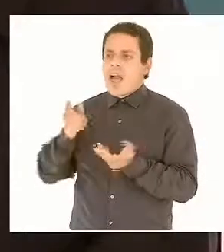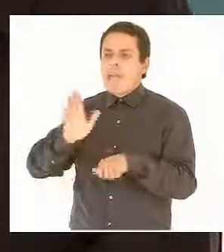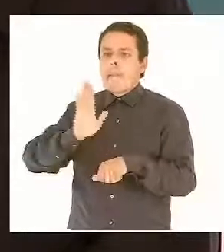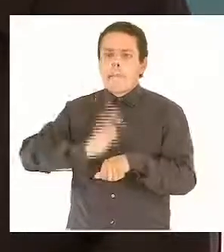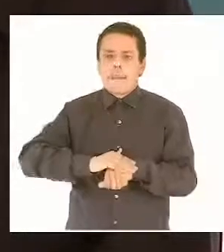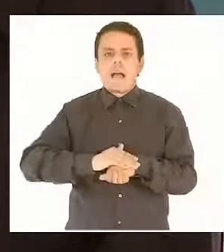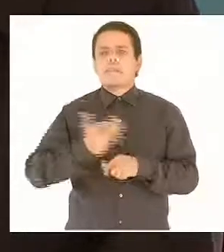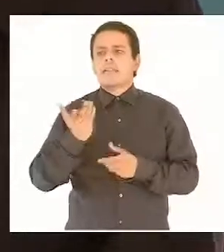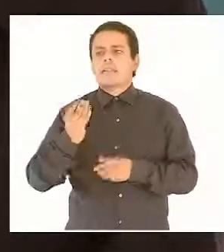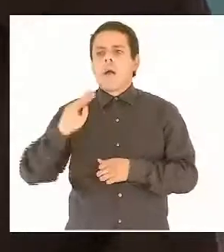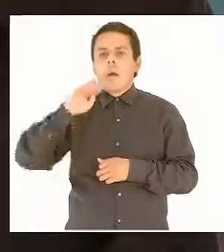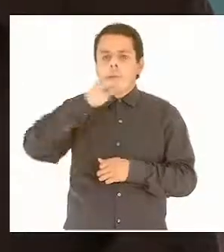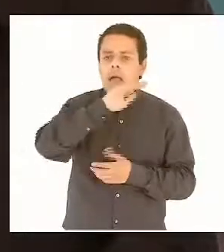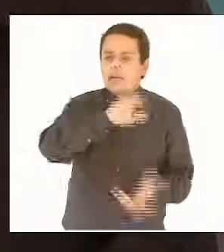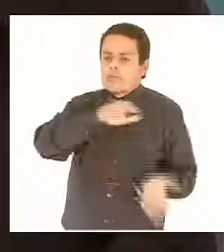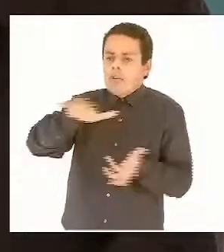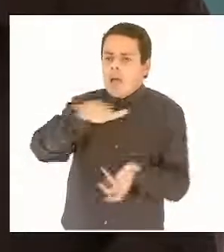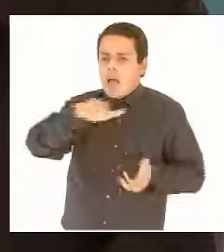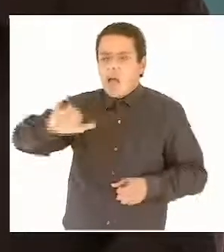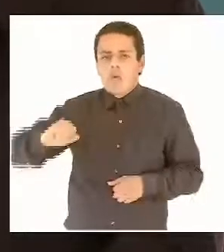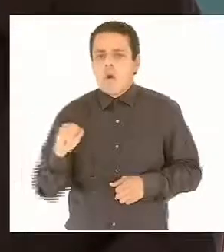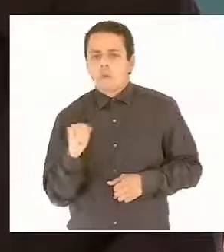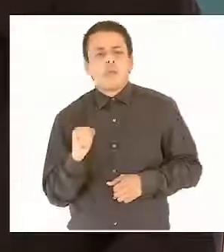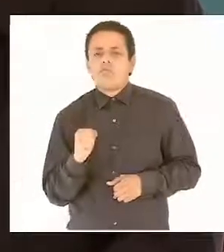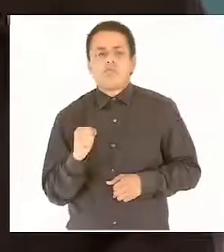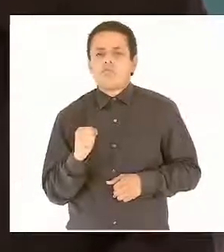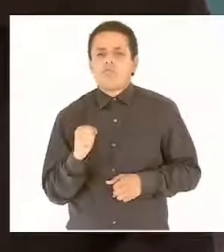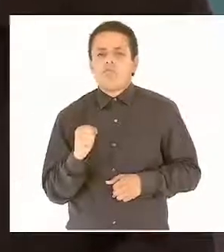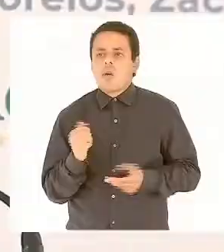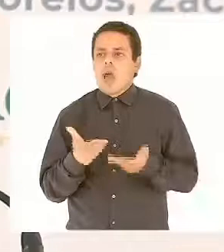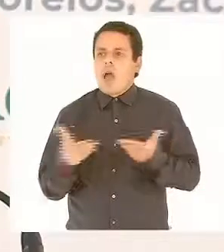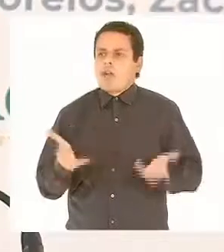acopiado maíz como ahora,